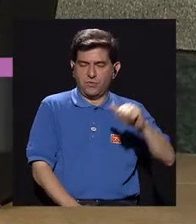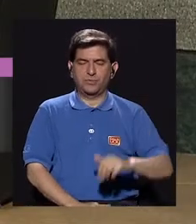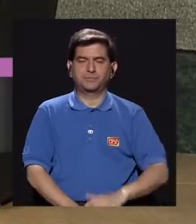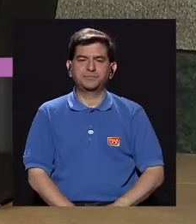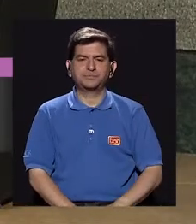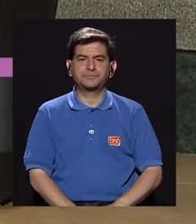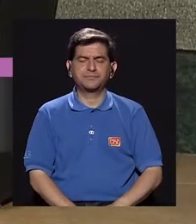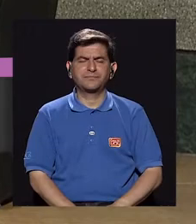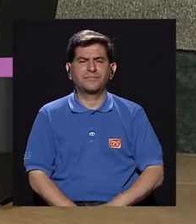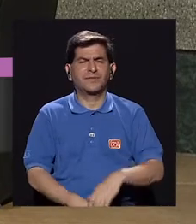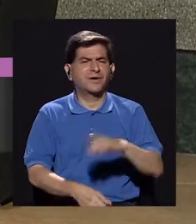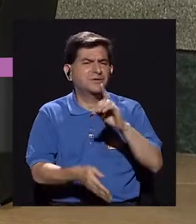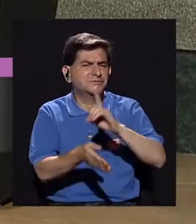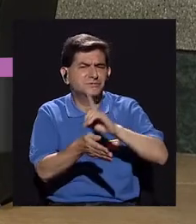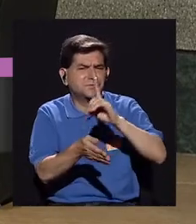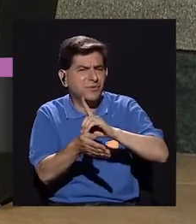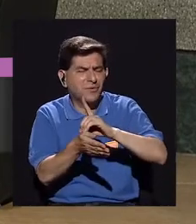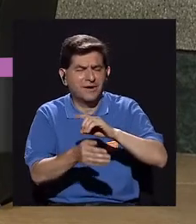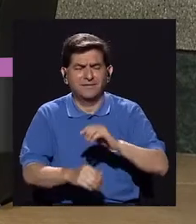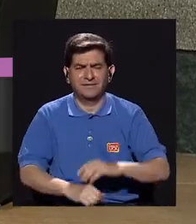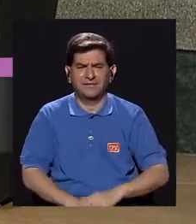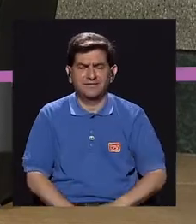Alfaro. Doctora,